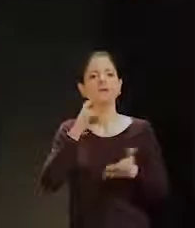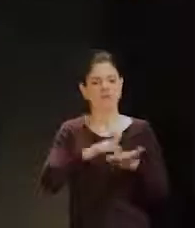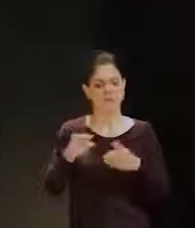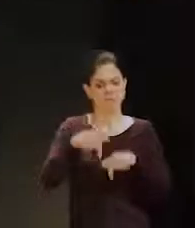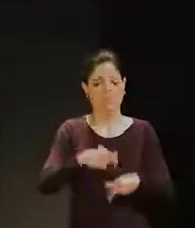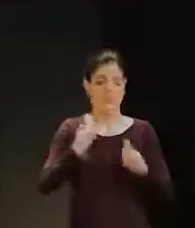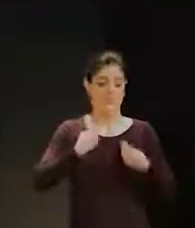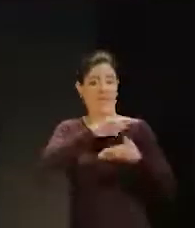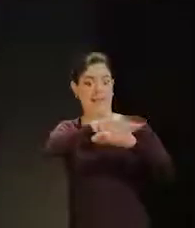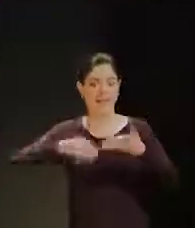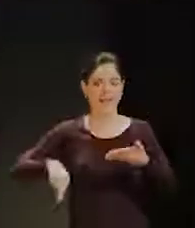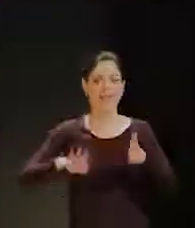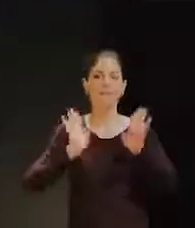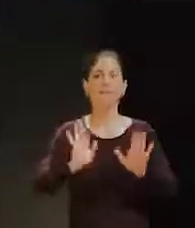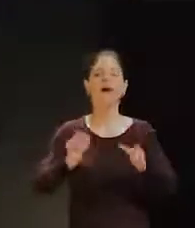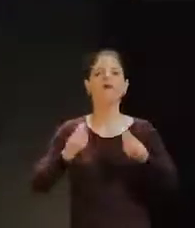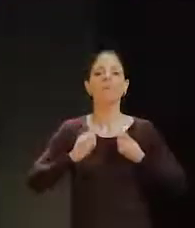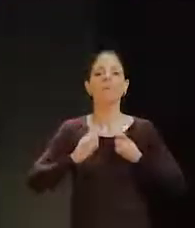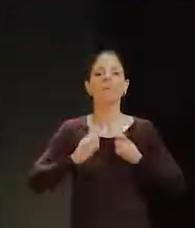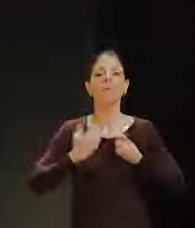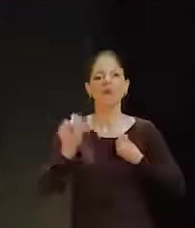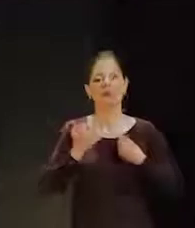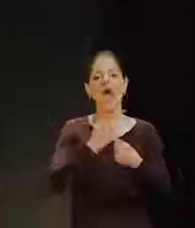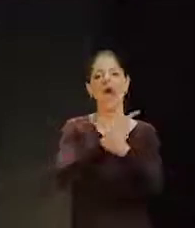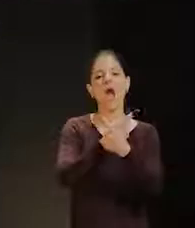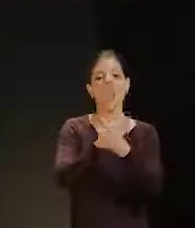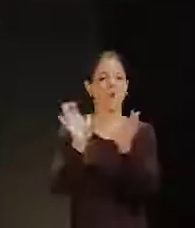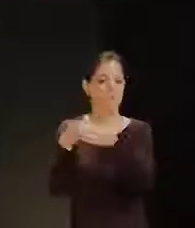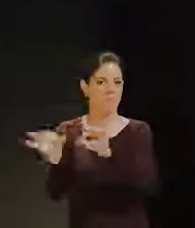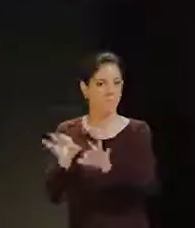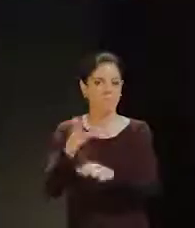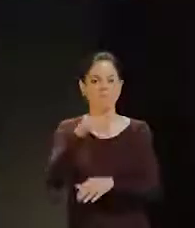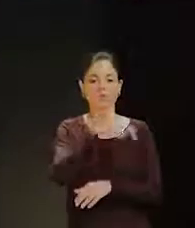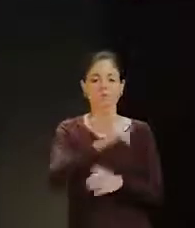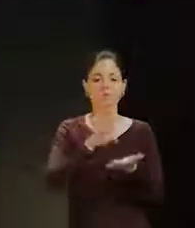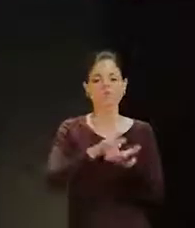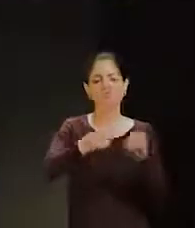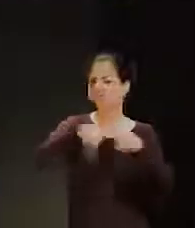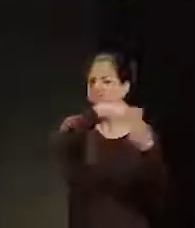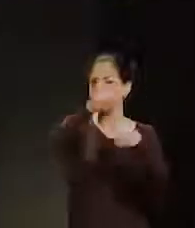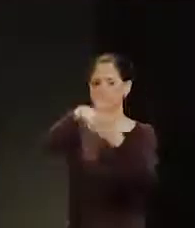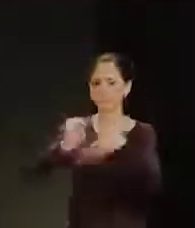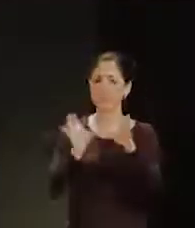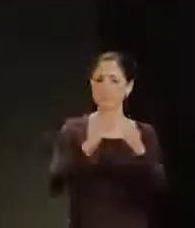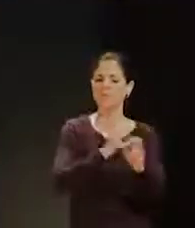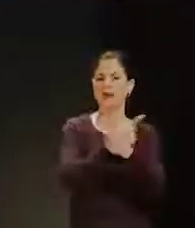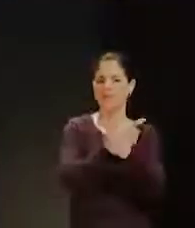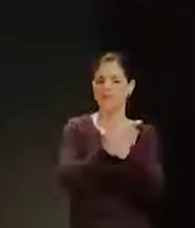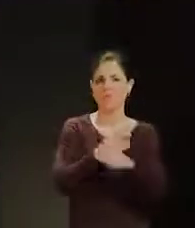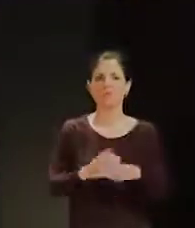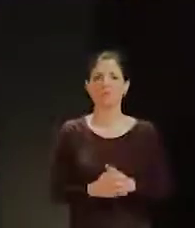España, en Galicia, pero vive de una compañía austríaca. Ella está de bolos todo el tiempo con una compañía austríaca